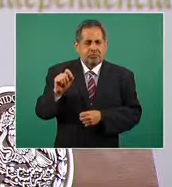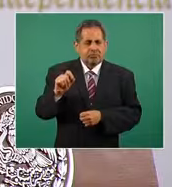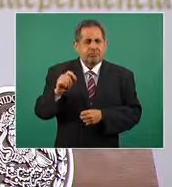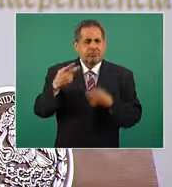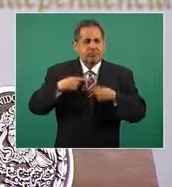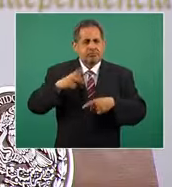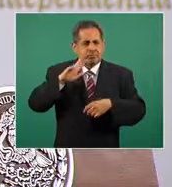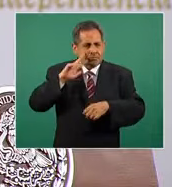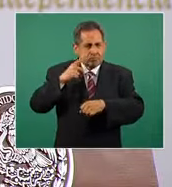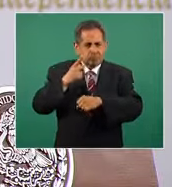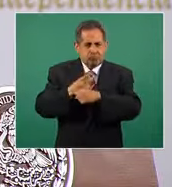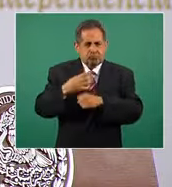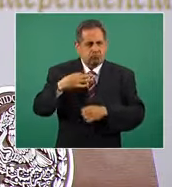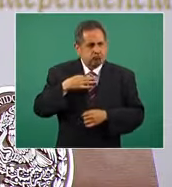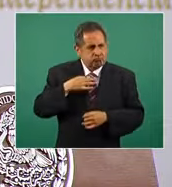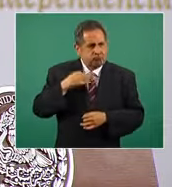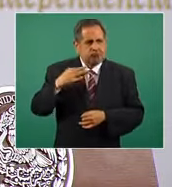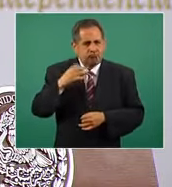voluntarios